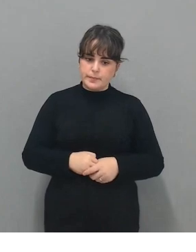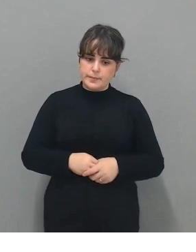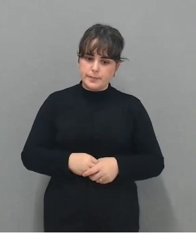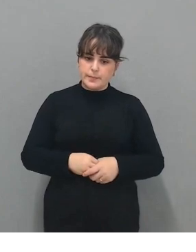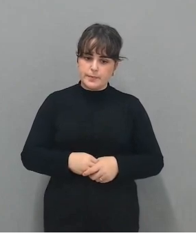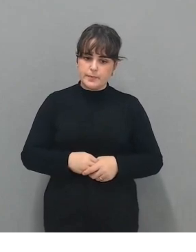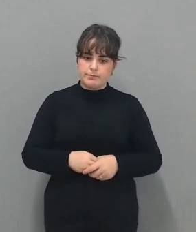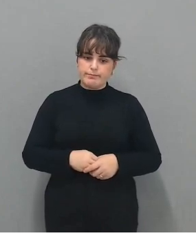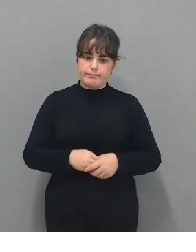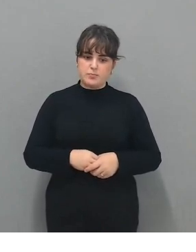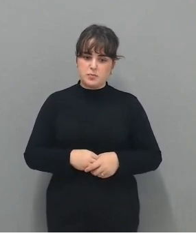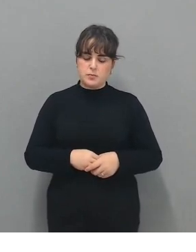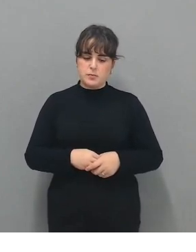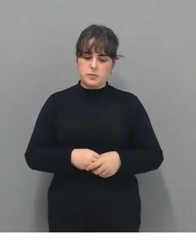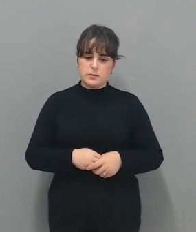Gracias.